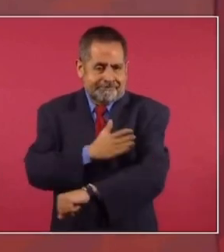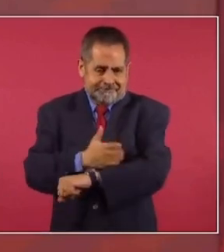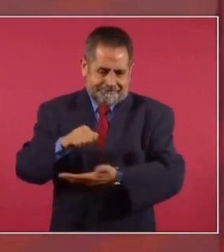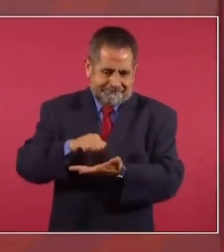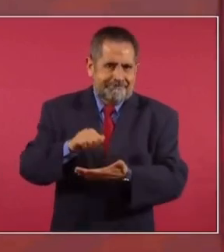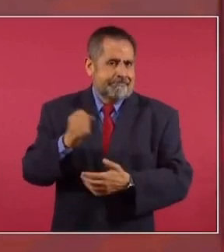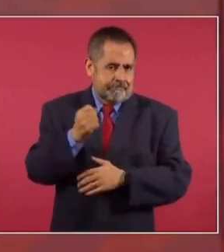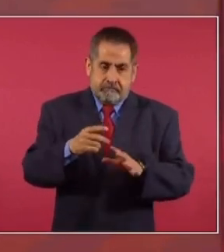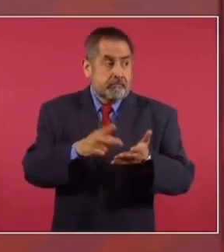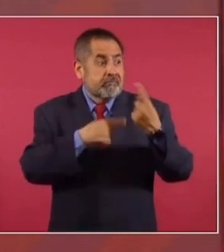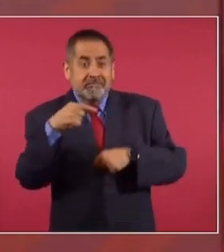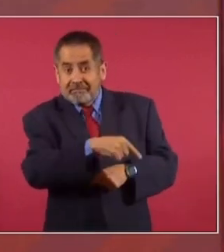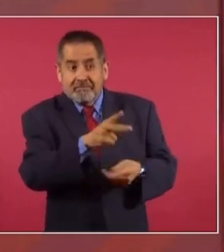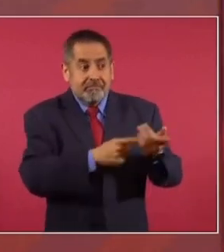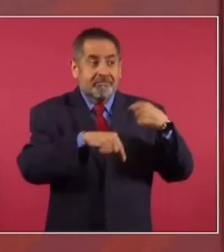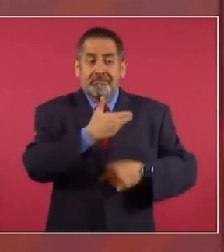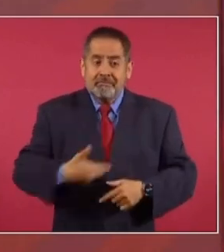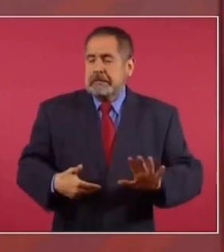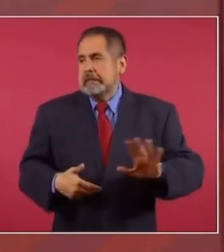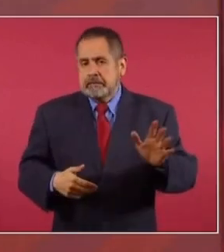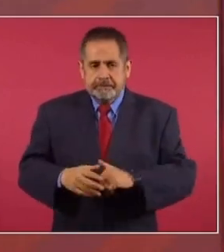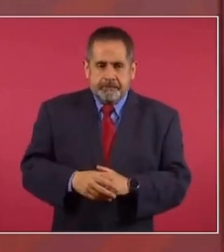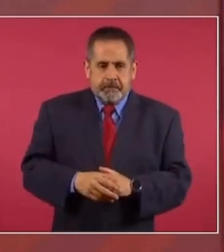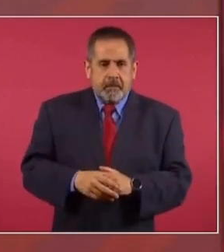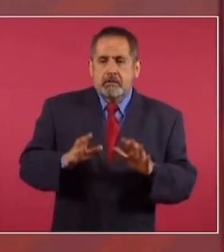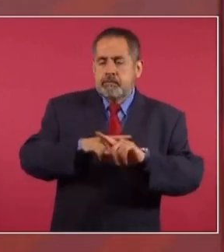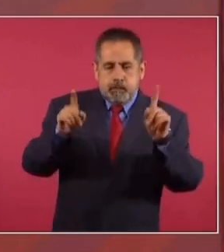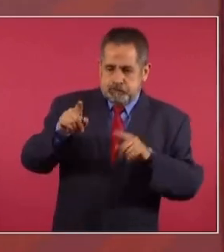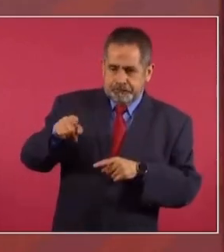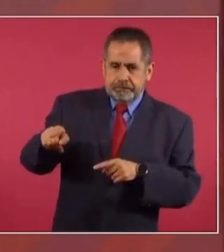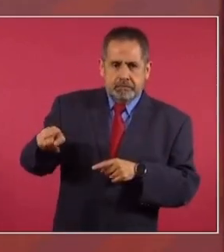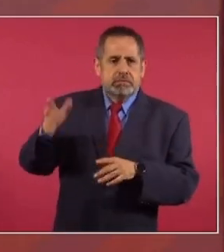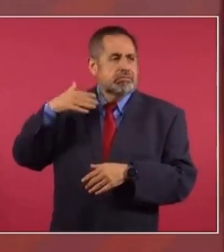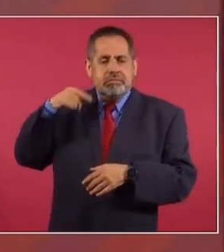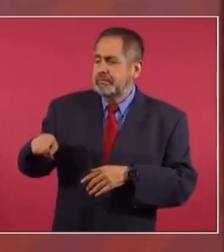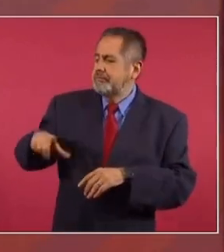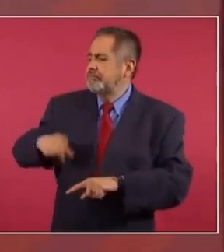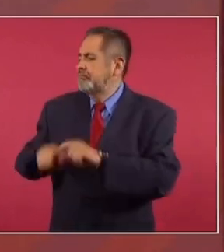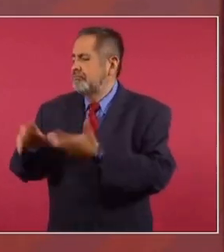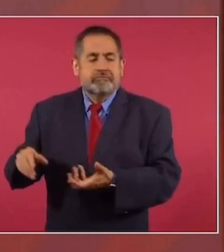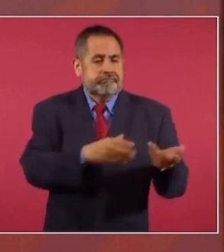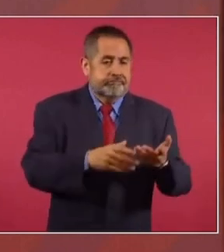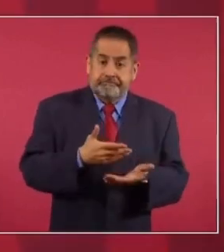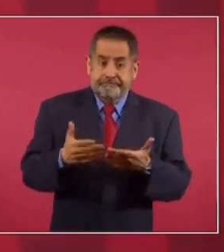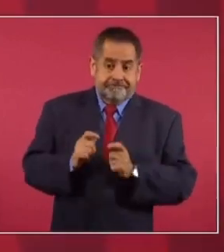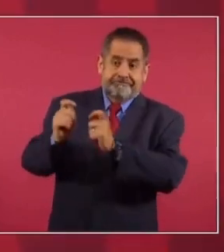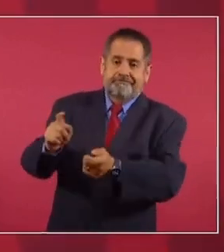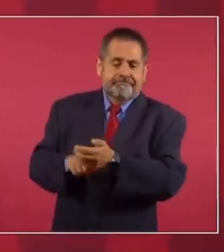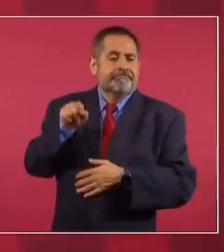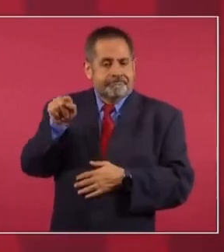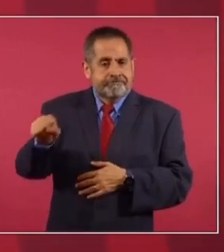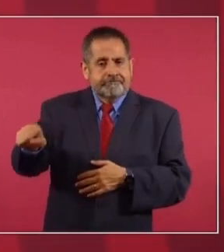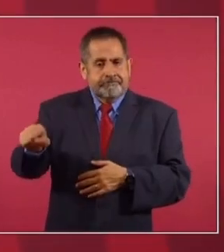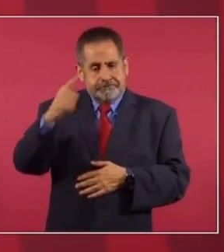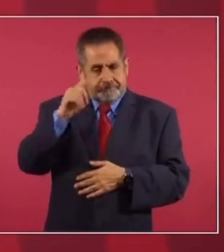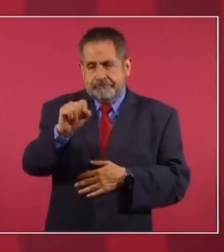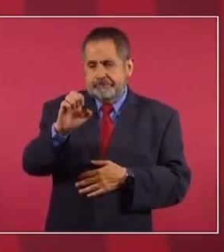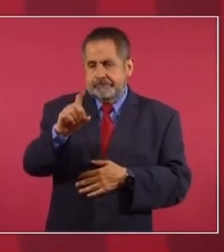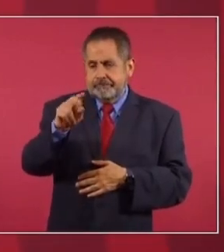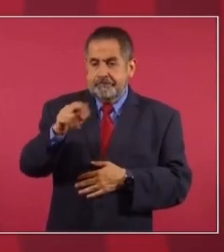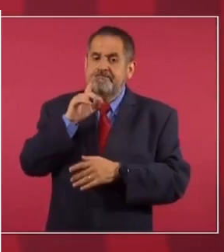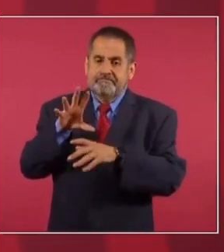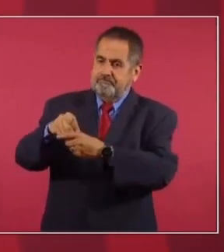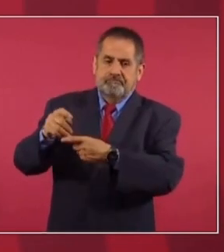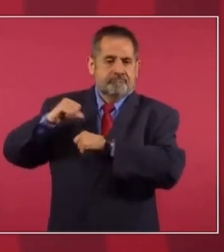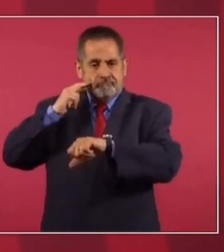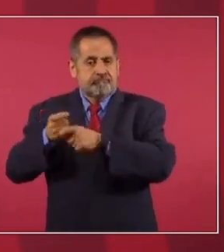Tocó madera, si regresan, no es lo mismo quitársela y privatizarla, como lo hicieron, si está en manos de comunicaciones, que si está en manos de la Secretaría de la